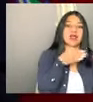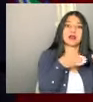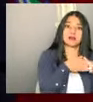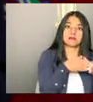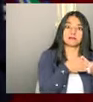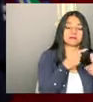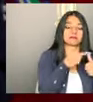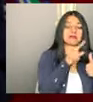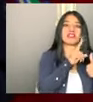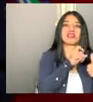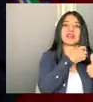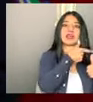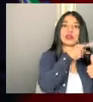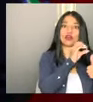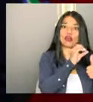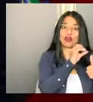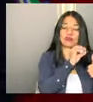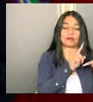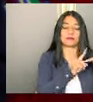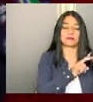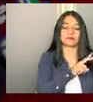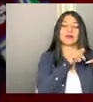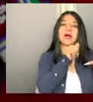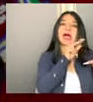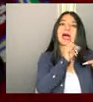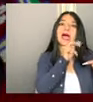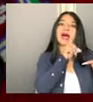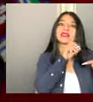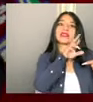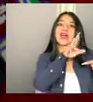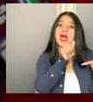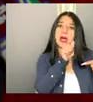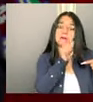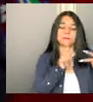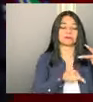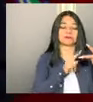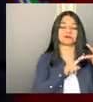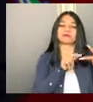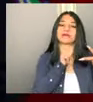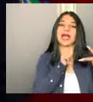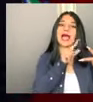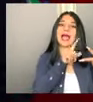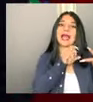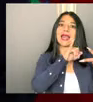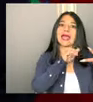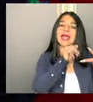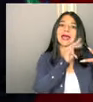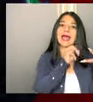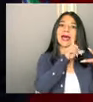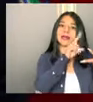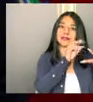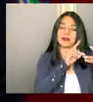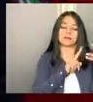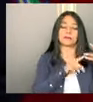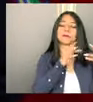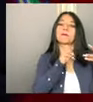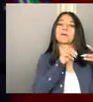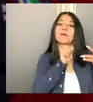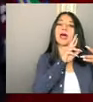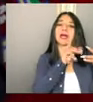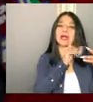doctor Diego Martínez, la señorita Andrea Caramilla, Alejandra Villasís y María Belén